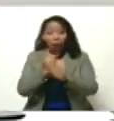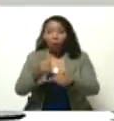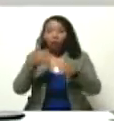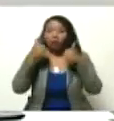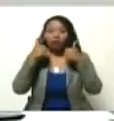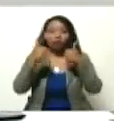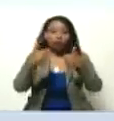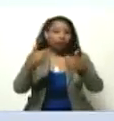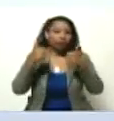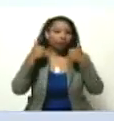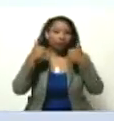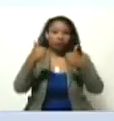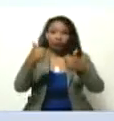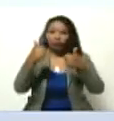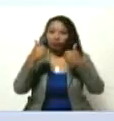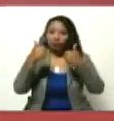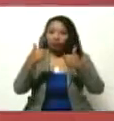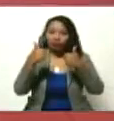extraordinario.